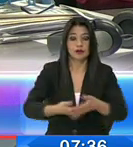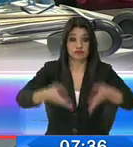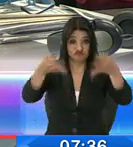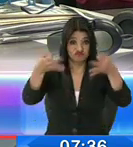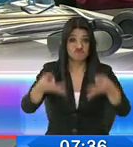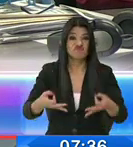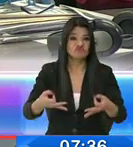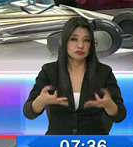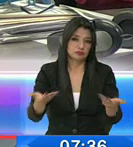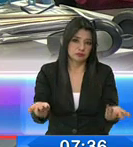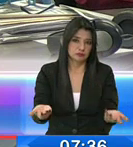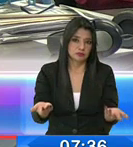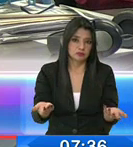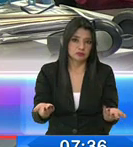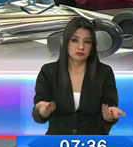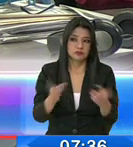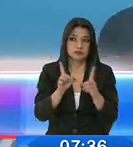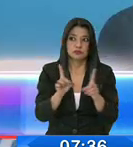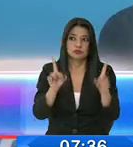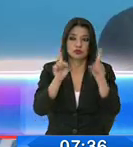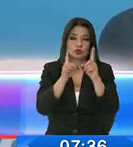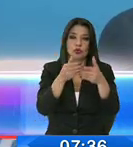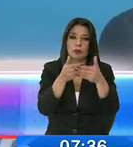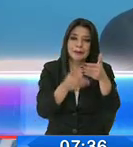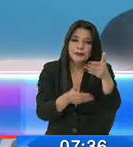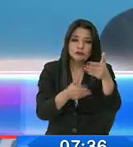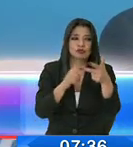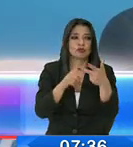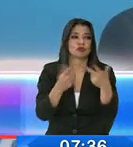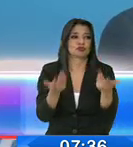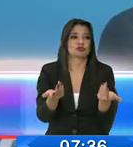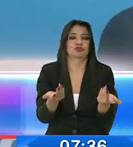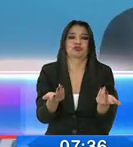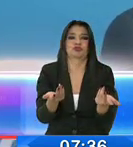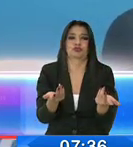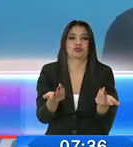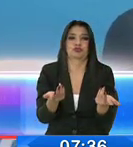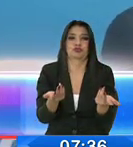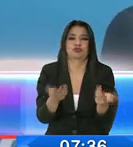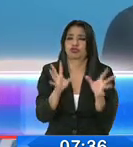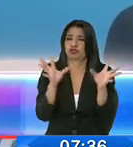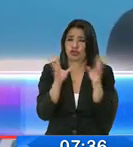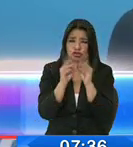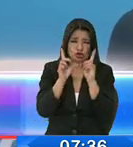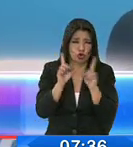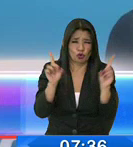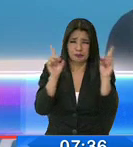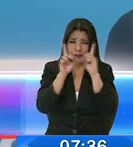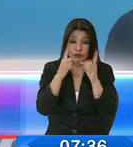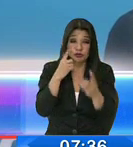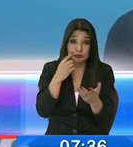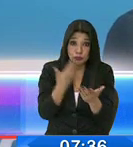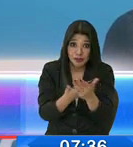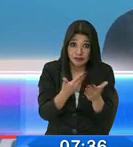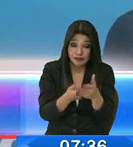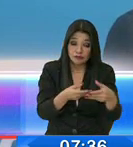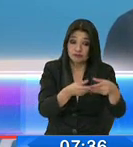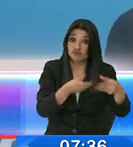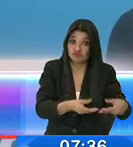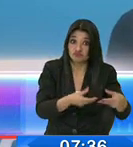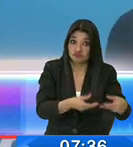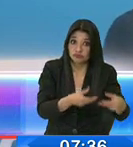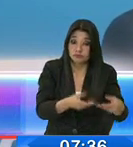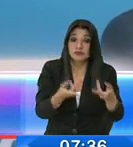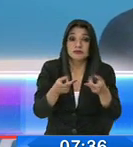de llamar a todos los documentos todas las todos los documentos cuando son pruebas documentales pero también